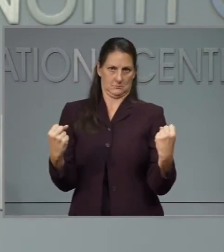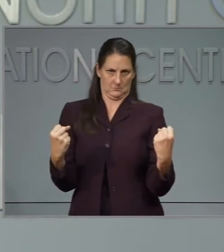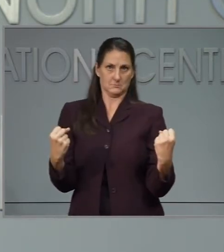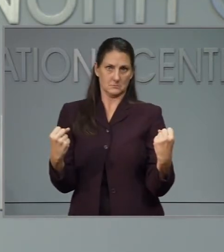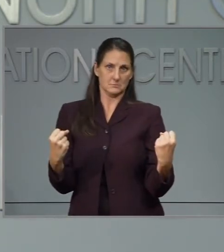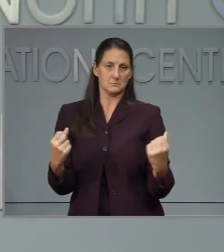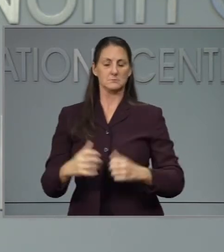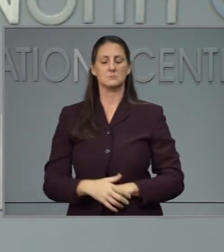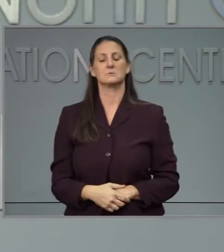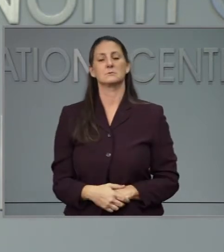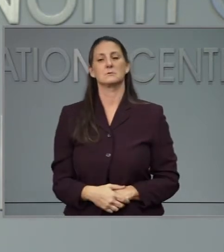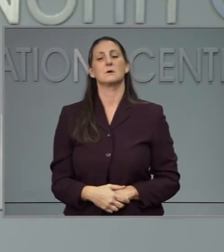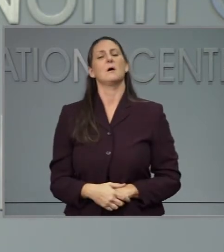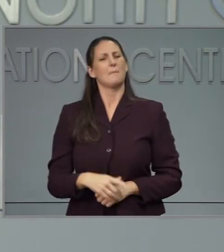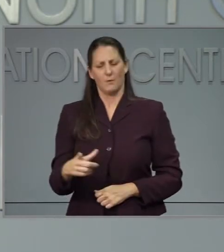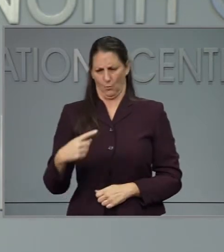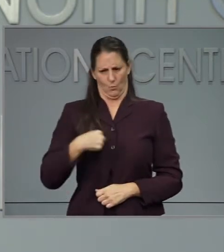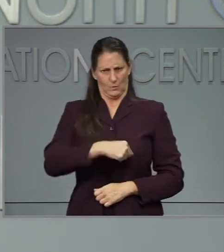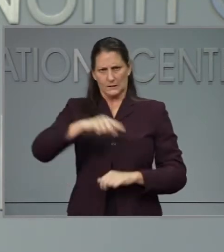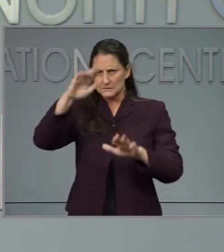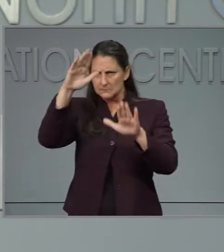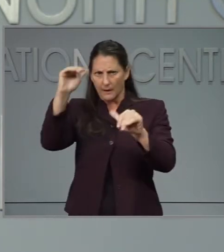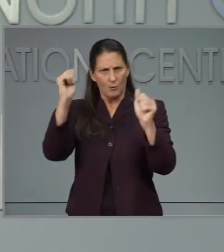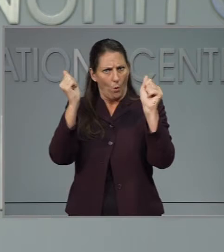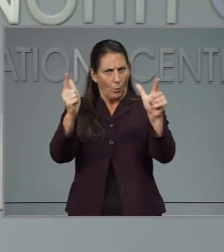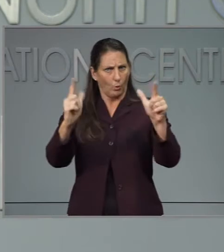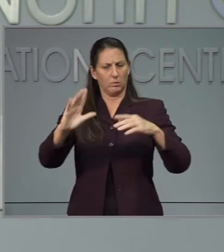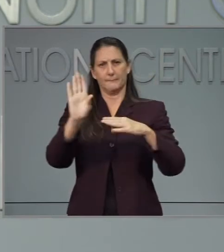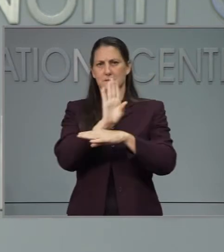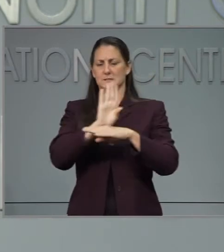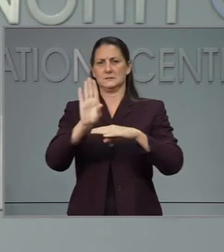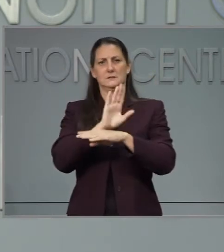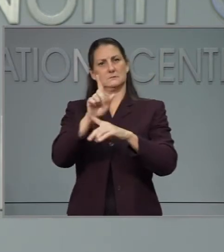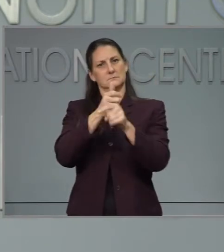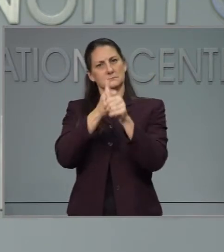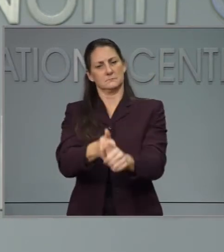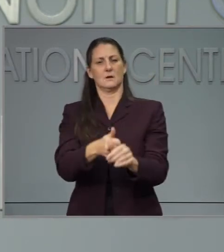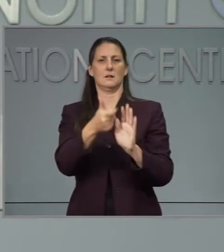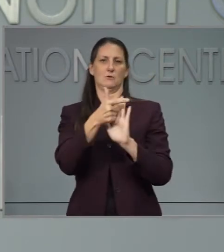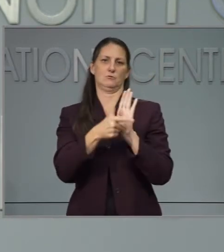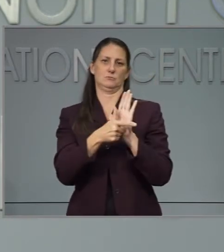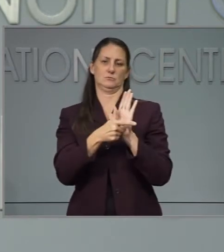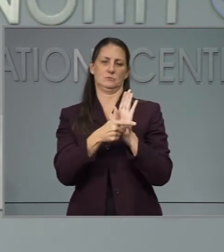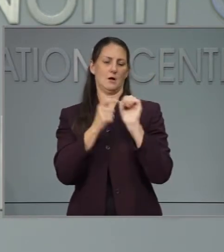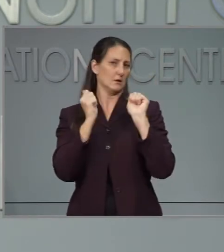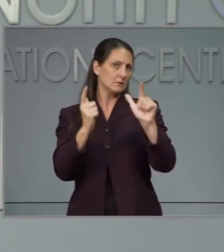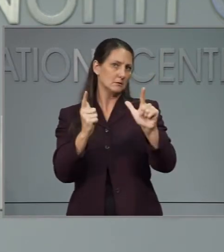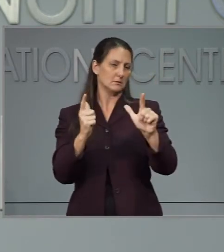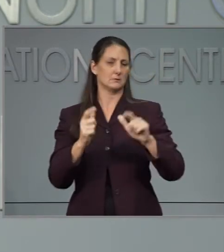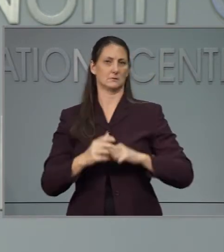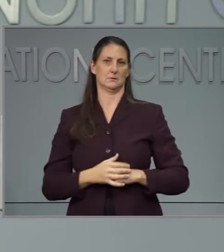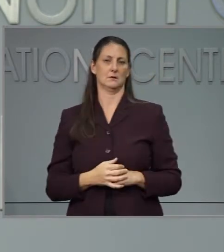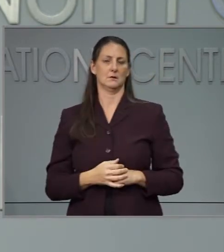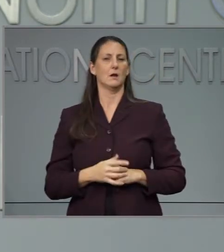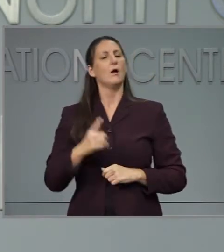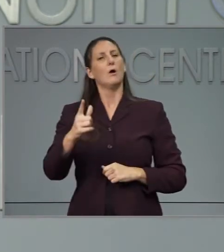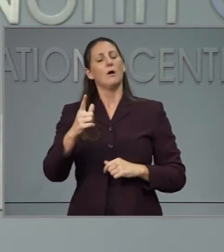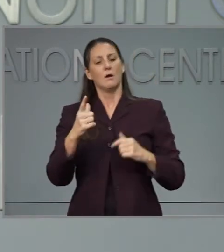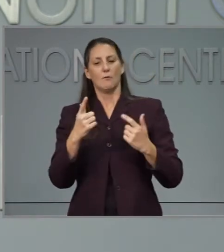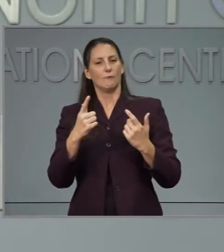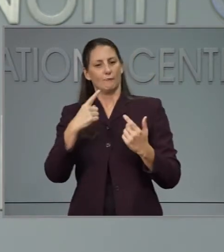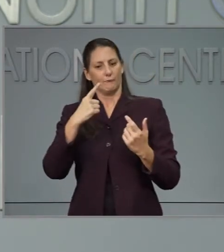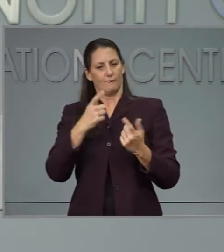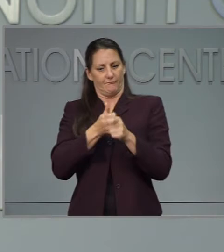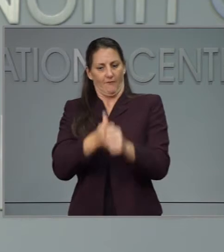nosotros esperamos que los negocios sigan las reglas, y esto es importante, no nada más para los clientes,